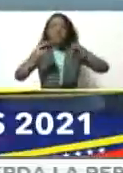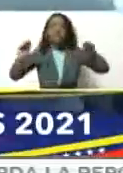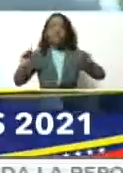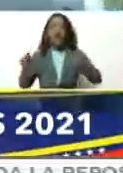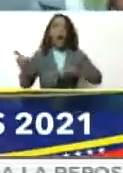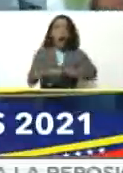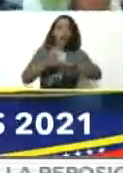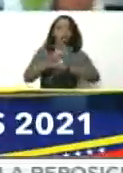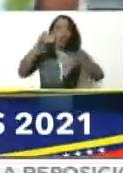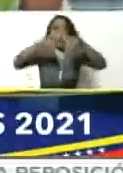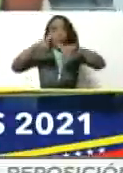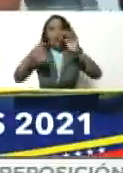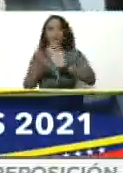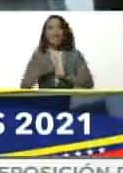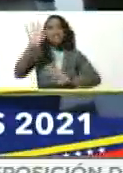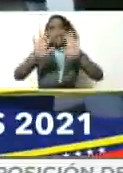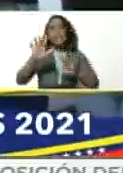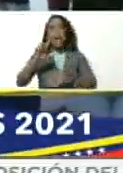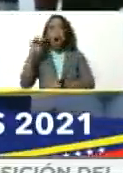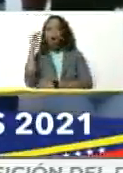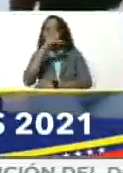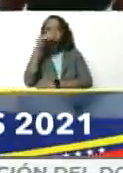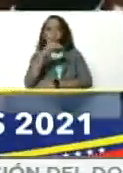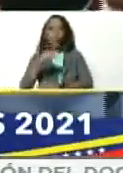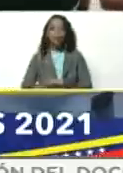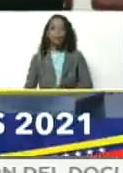gobernaciones inmediatamente, 15 de octubre.